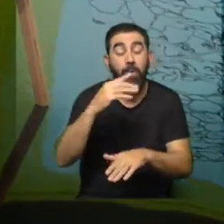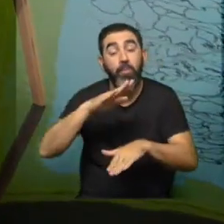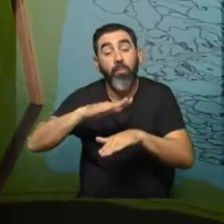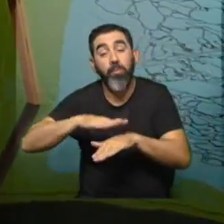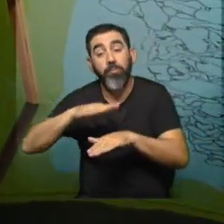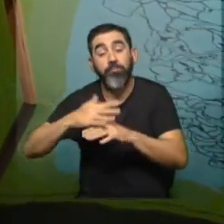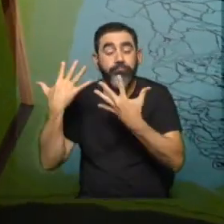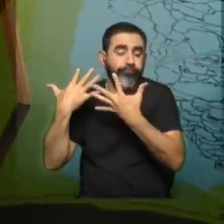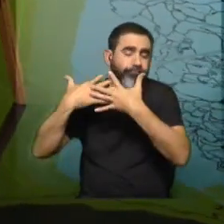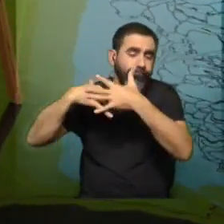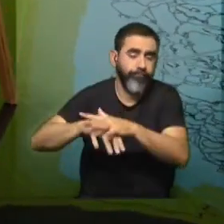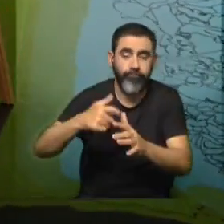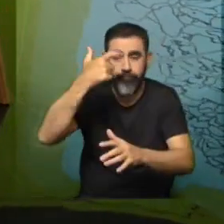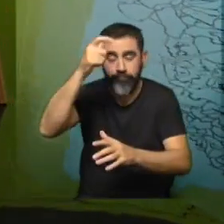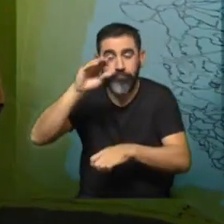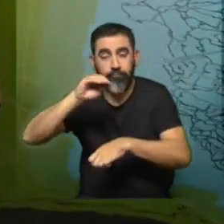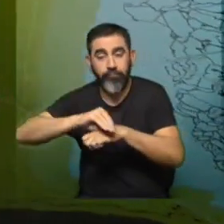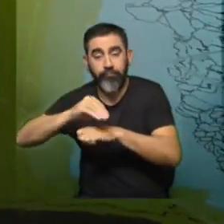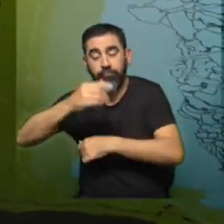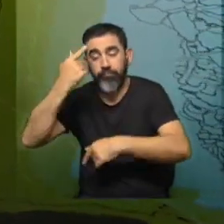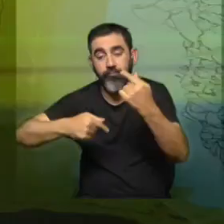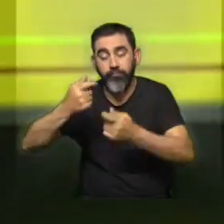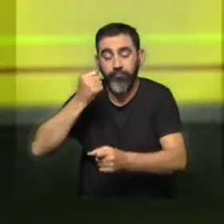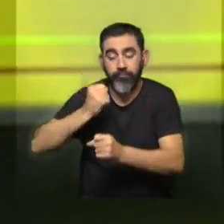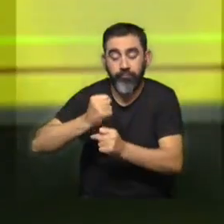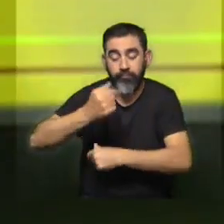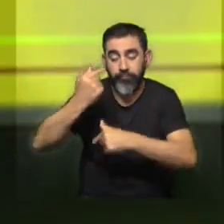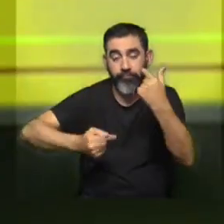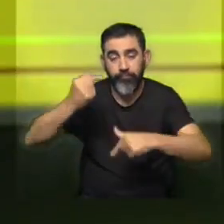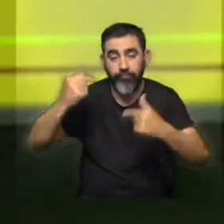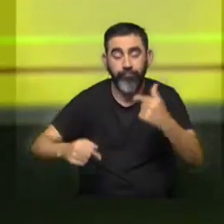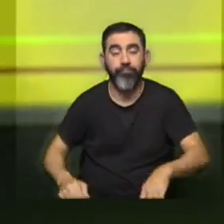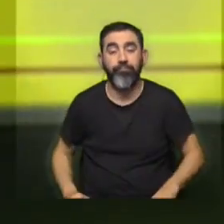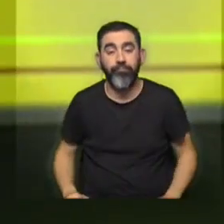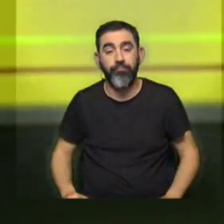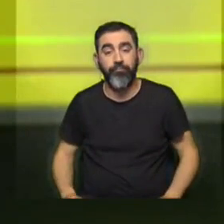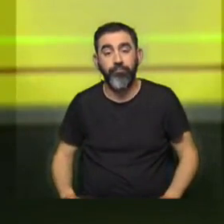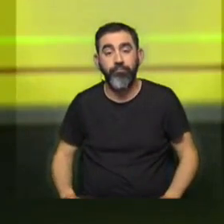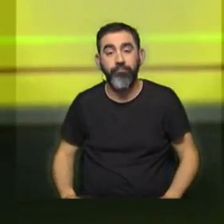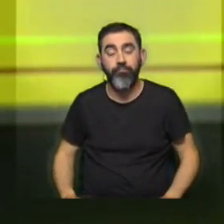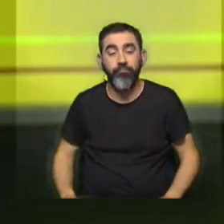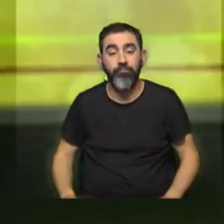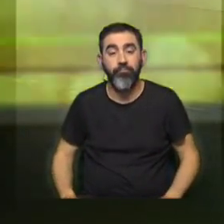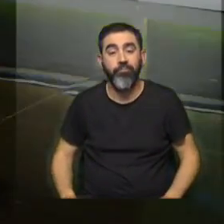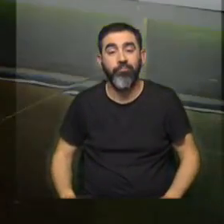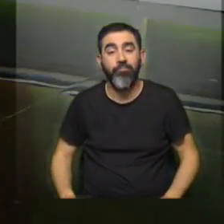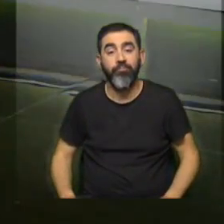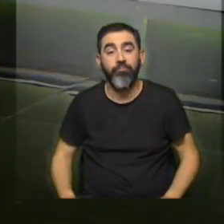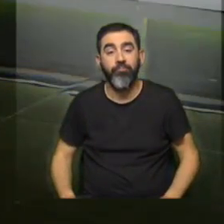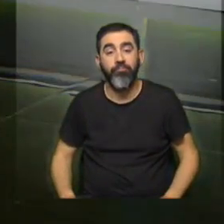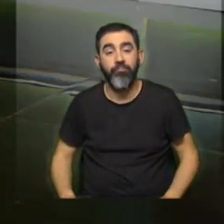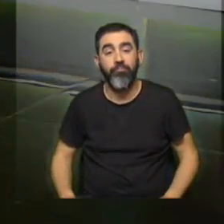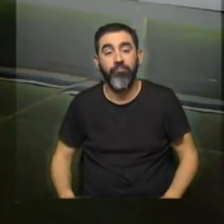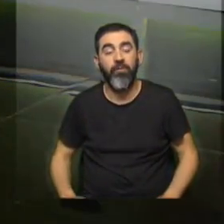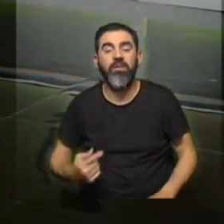empiezan a mezclar las técnicas y a mezclar manos de obras con ideas para construir también. ¿Para